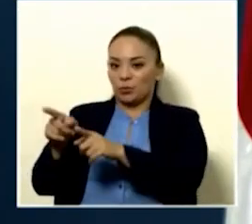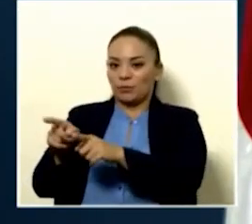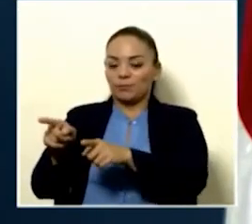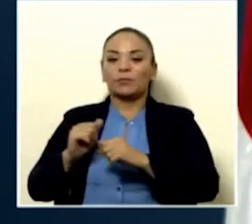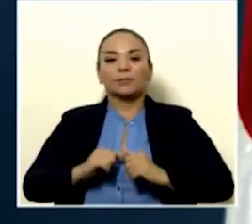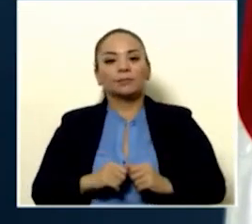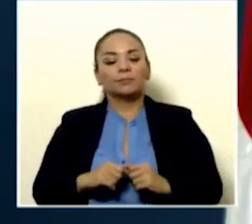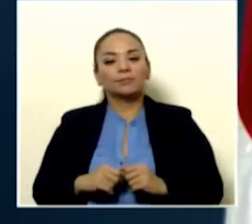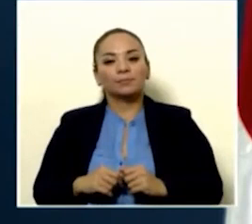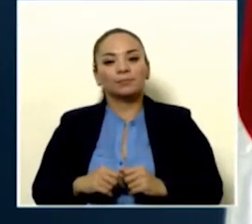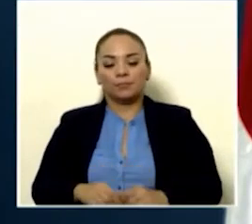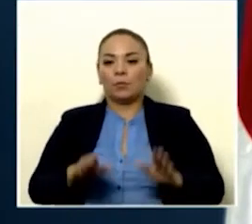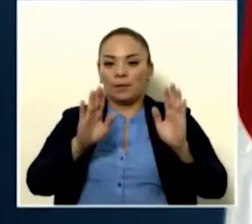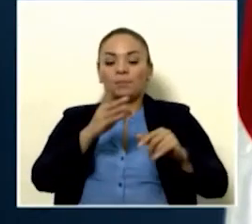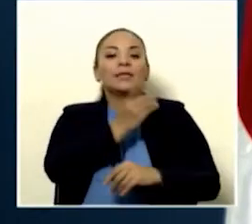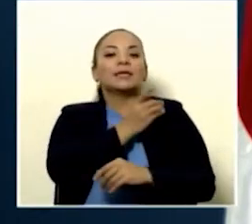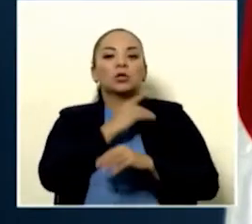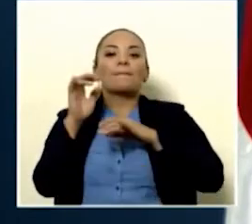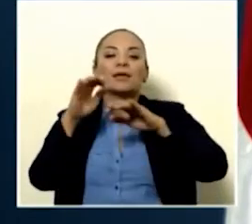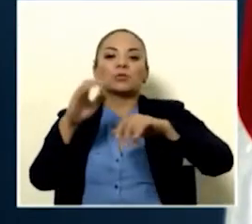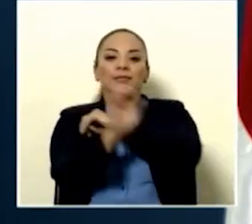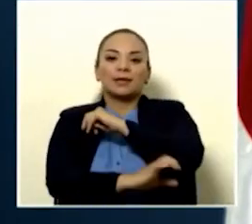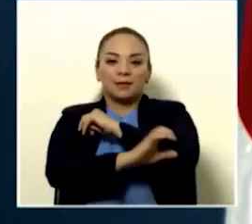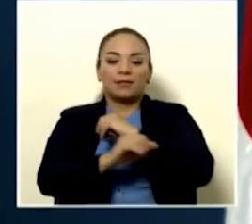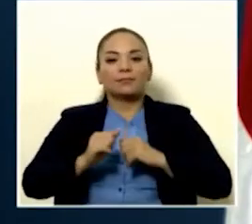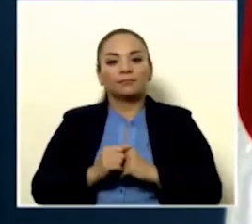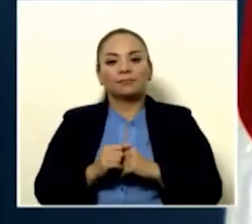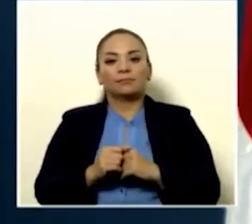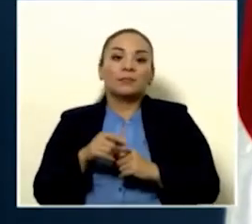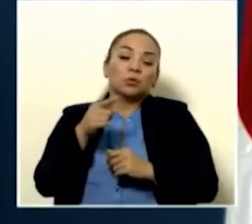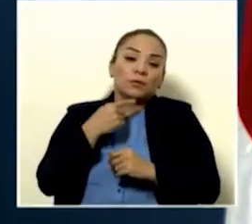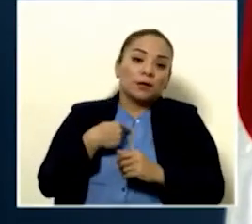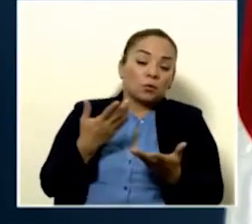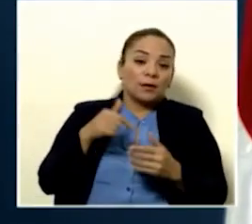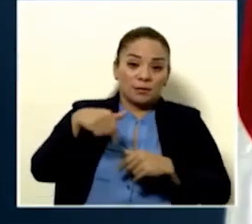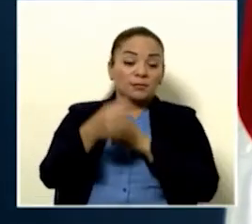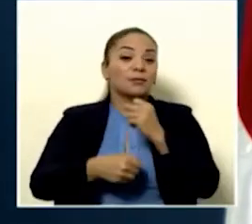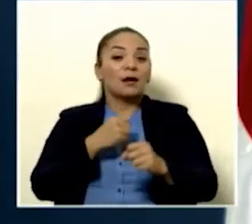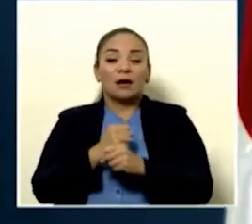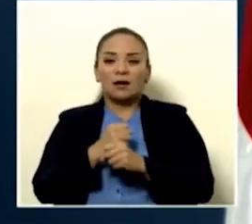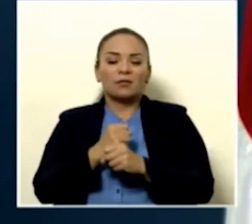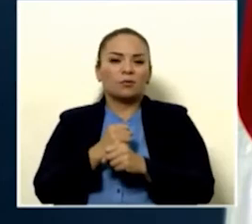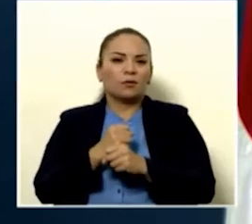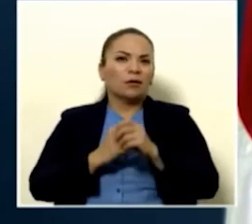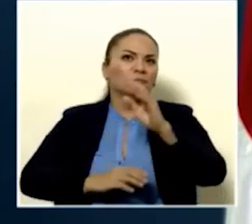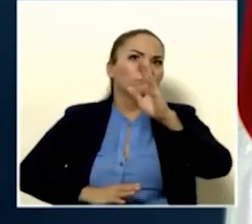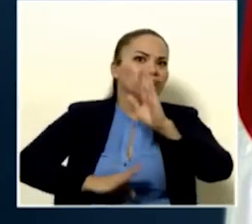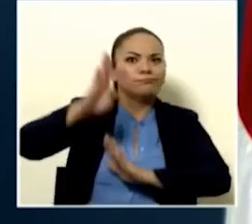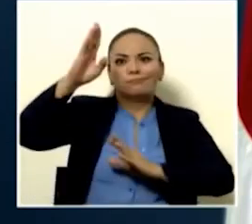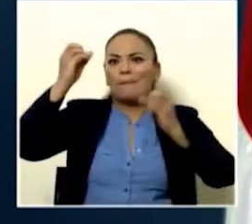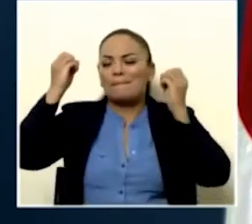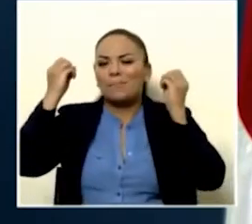La Dirección de Migración y Extranjería nos dice que a partir de este año se dispararon las solicitudes de